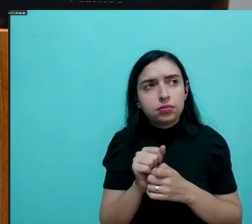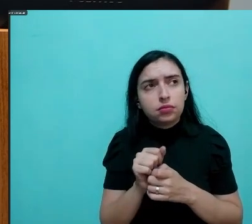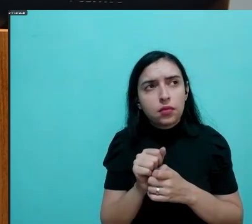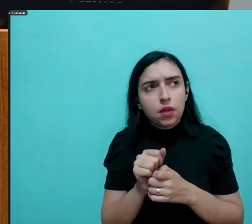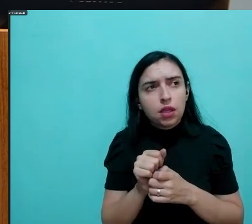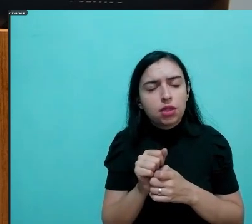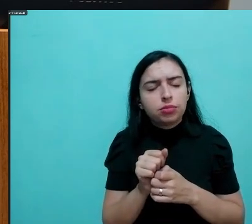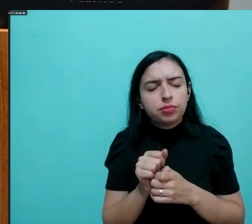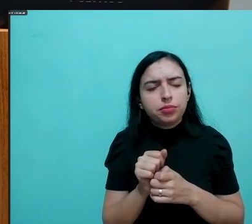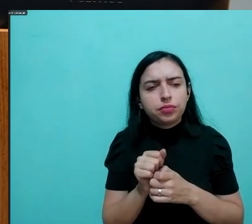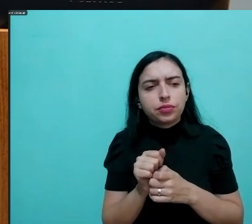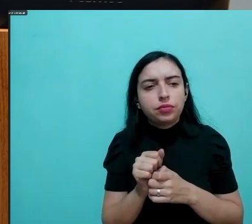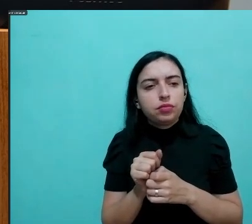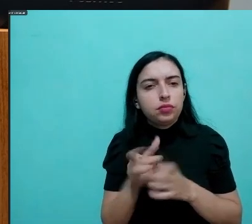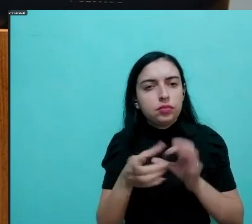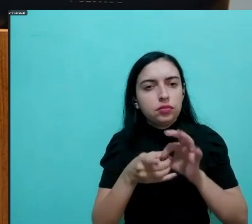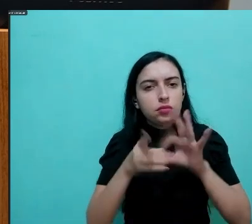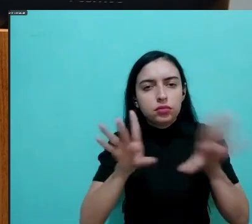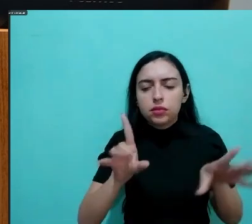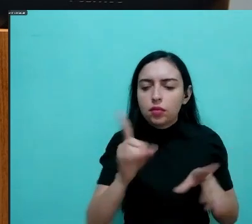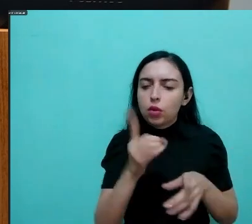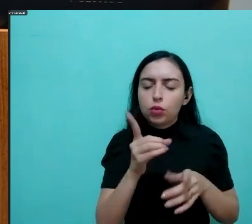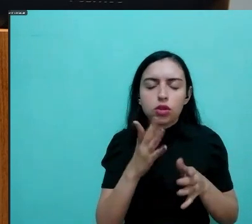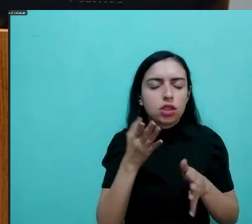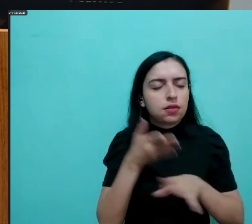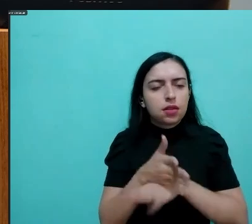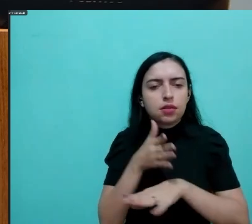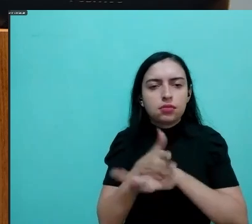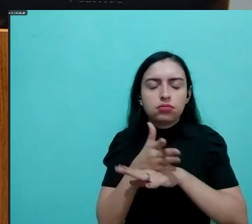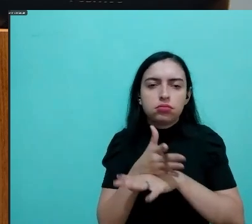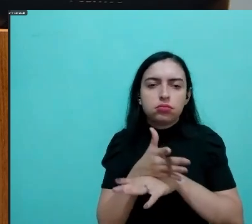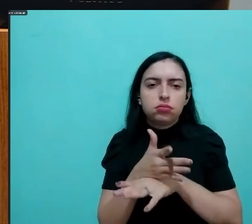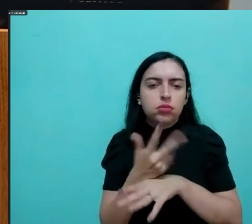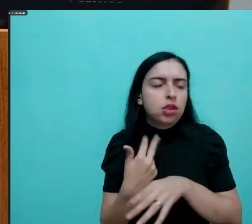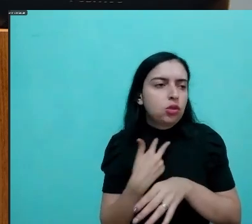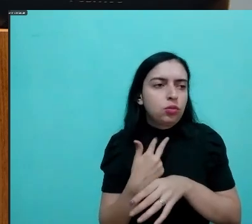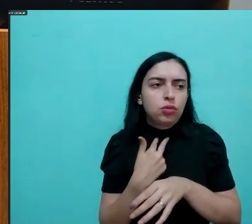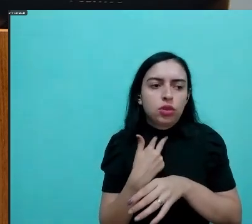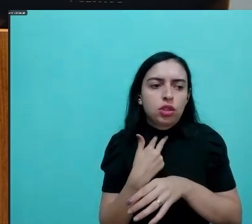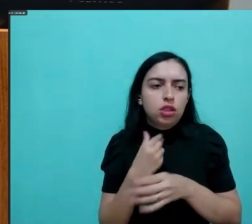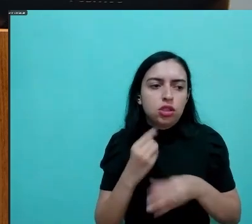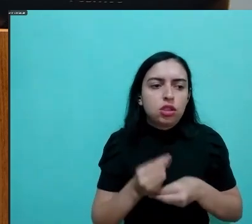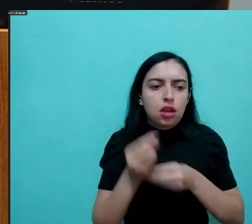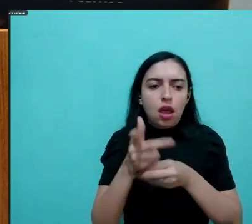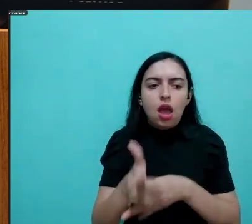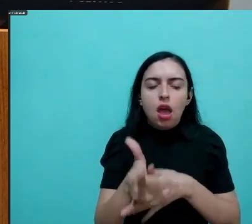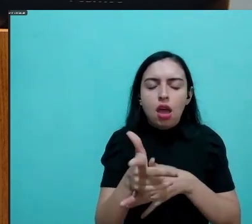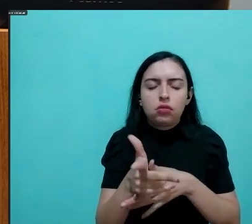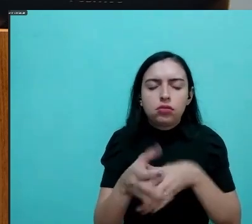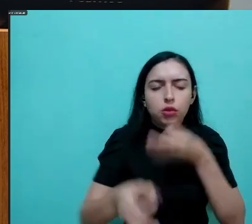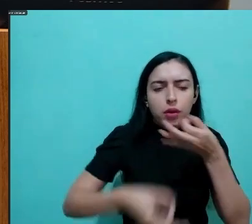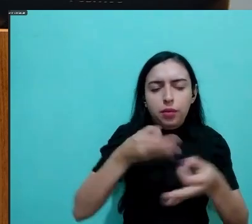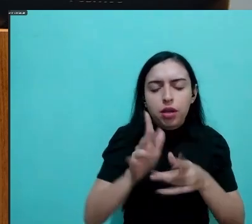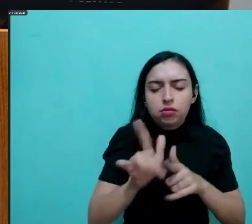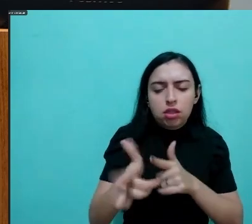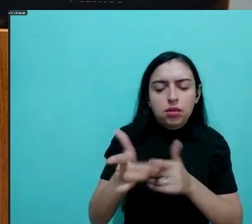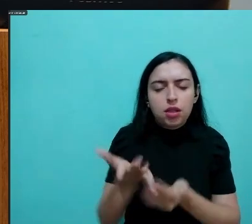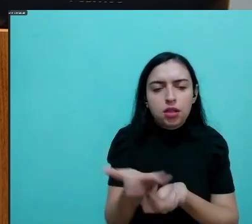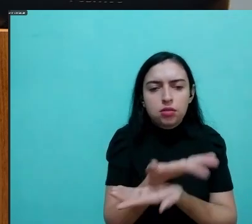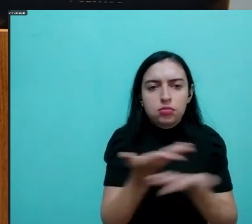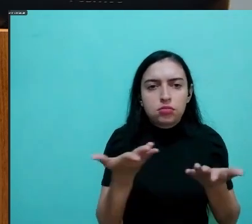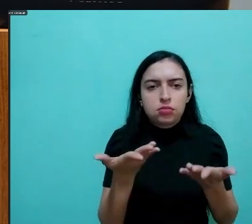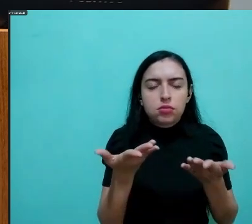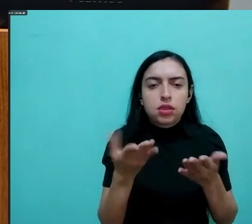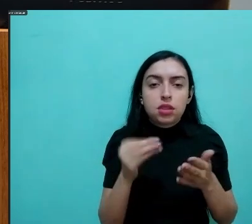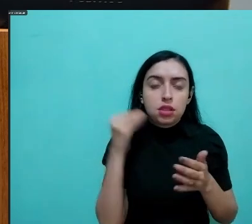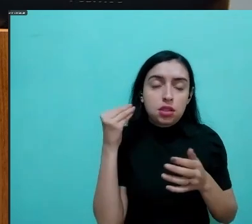ser naivas, no tienen que dar armas a sus enemigos, y es perfectamente como